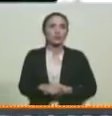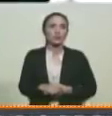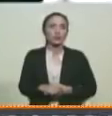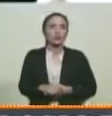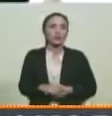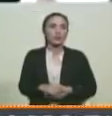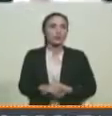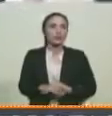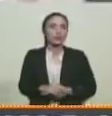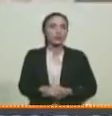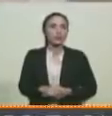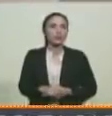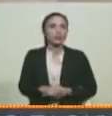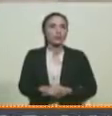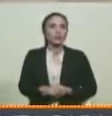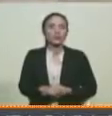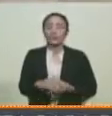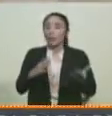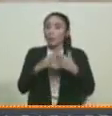generemos una dinámica